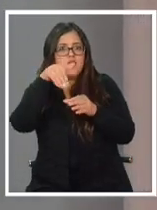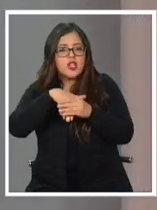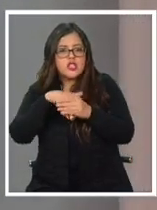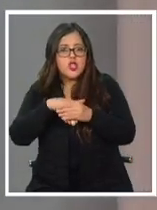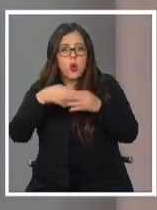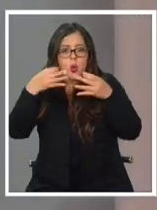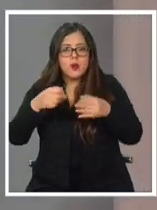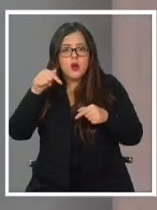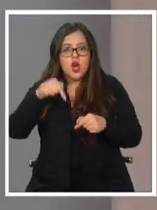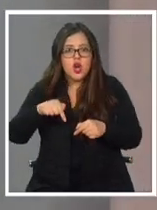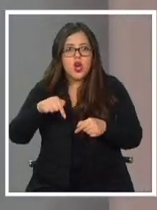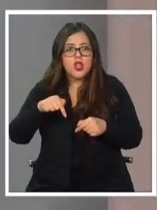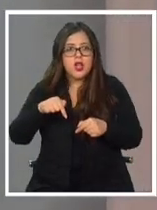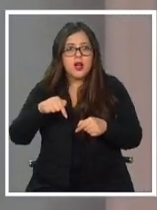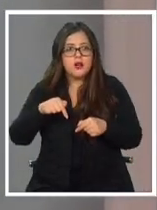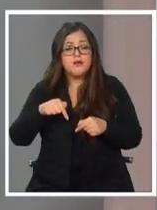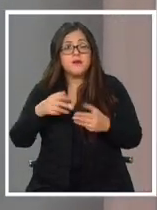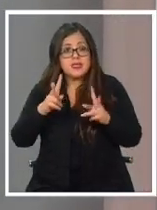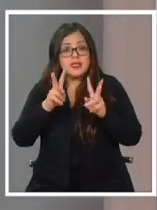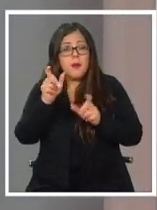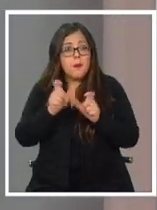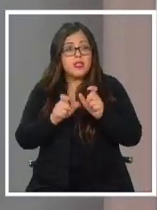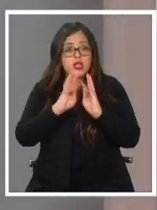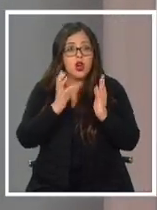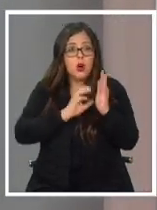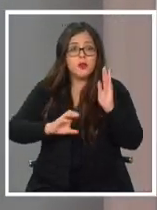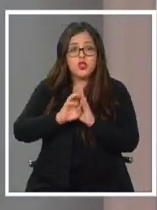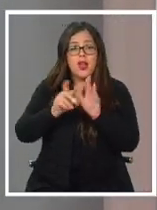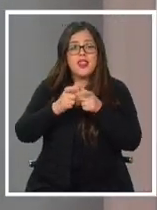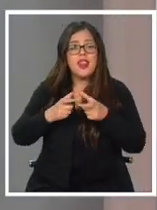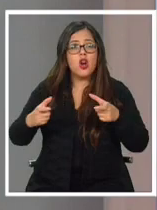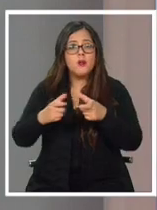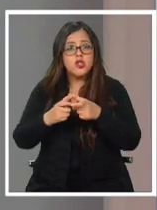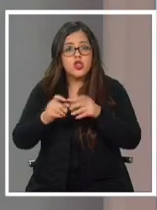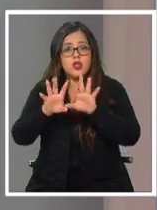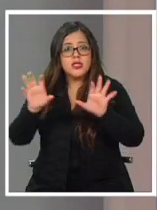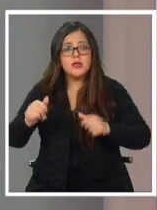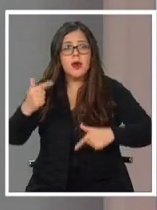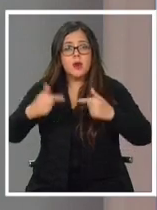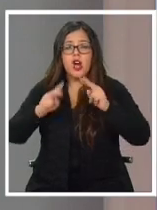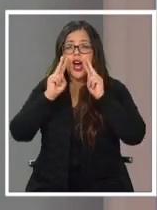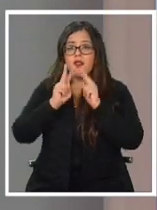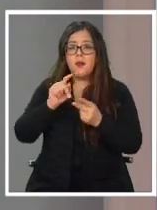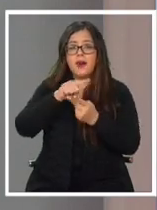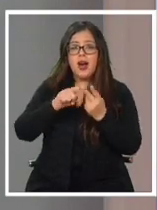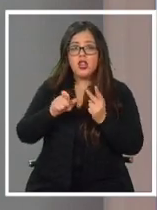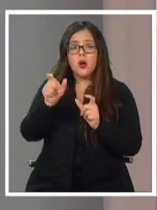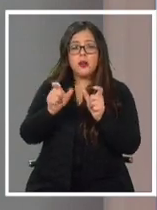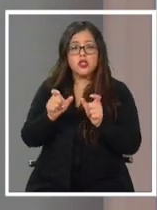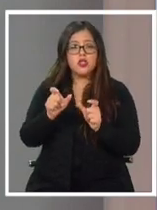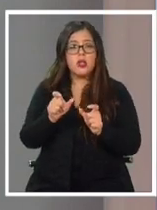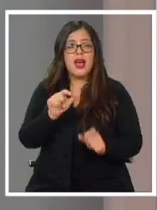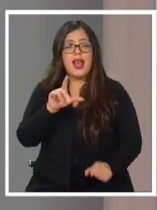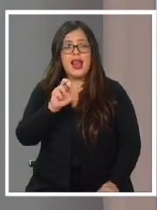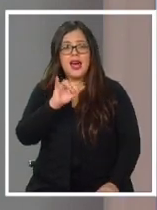de este día viernes, convencionales de la Comisión de Sistema Político. Vamos a escuchar a Fernando Atria y a Hernán Larraín